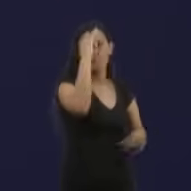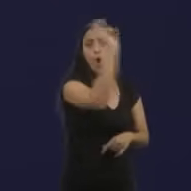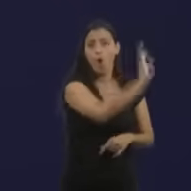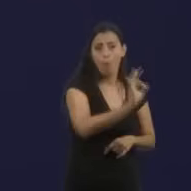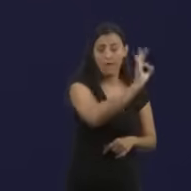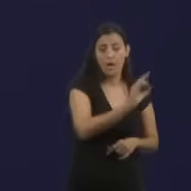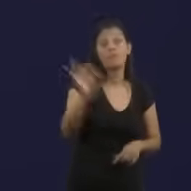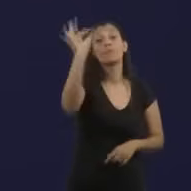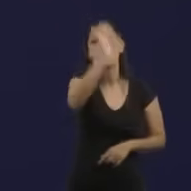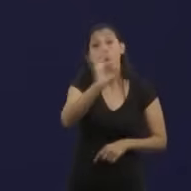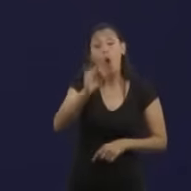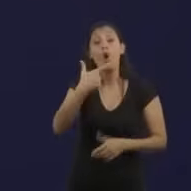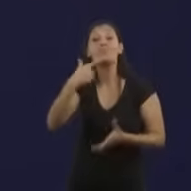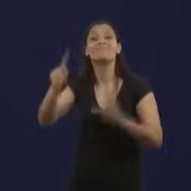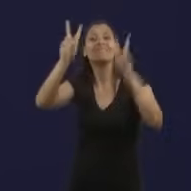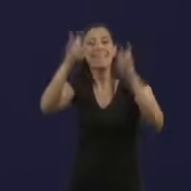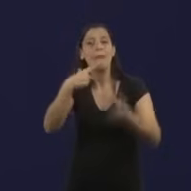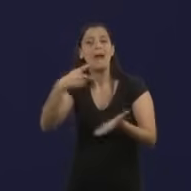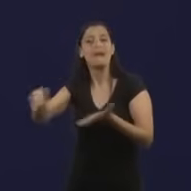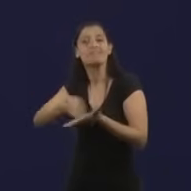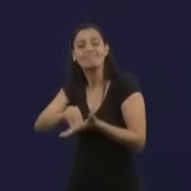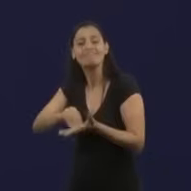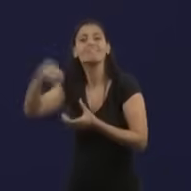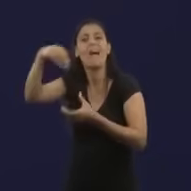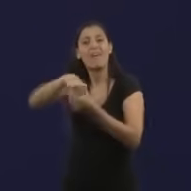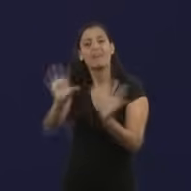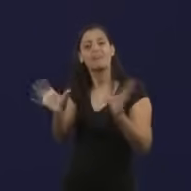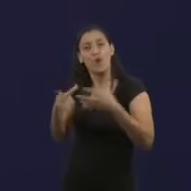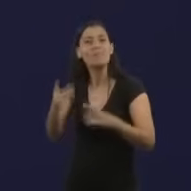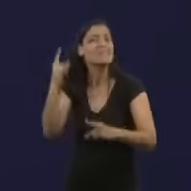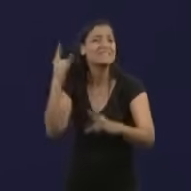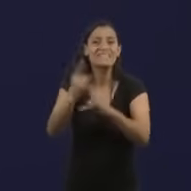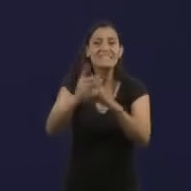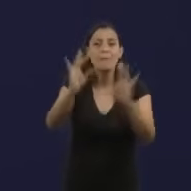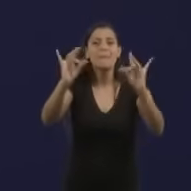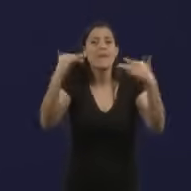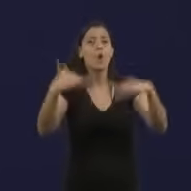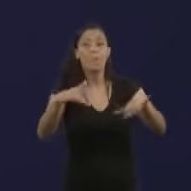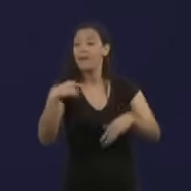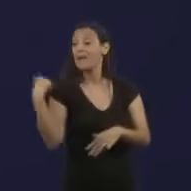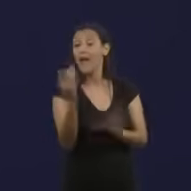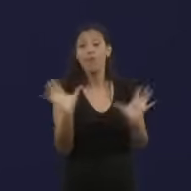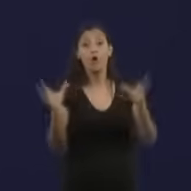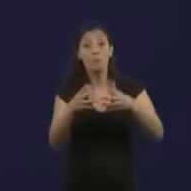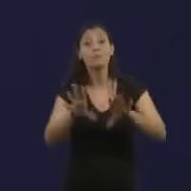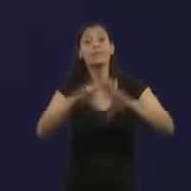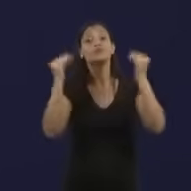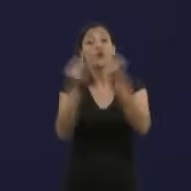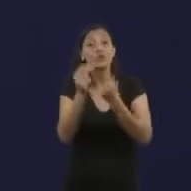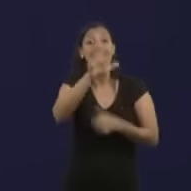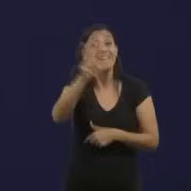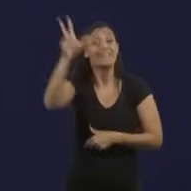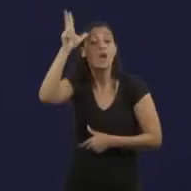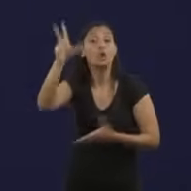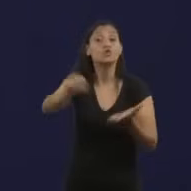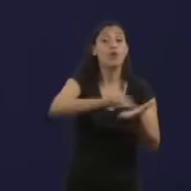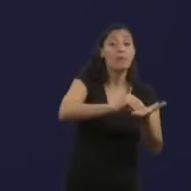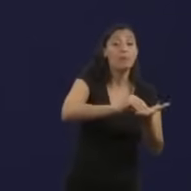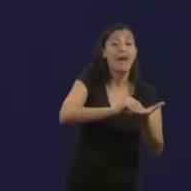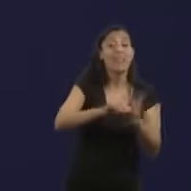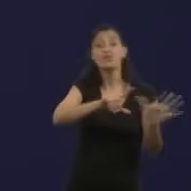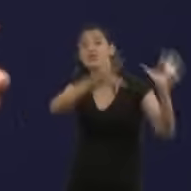legislativo siempre son complicados para una fuerza que ingresó o que tiene 38 diputados y 7